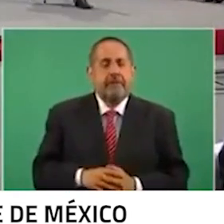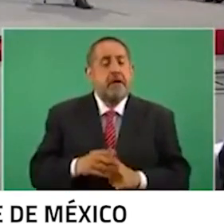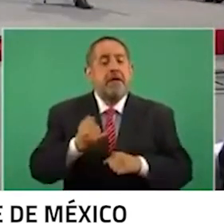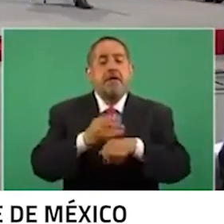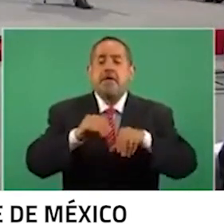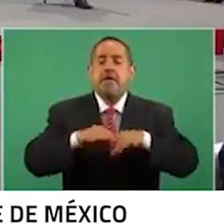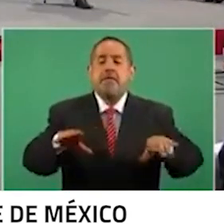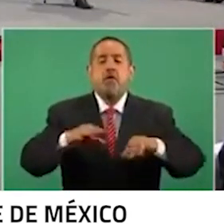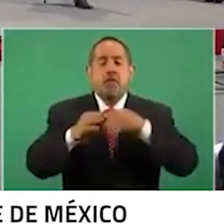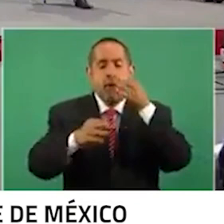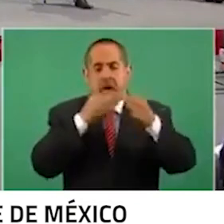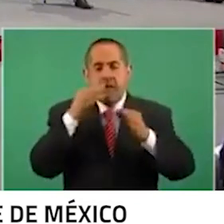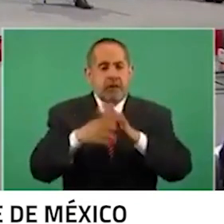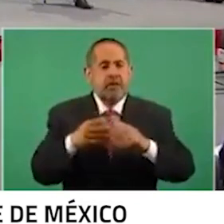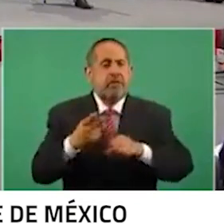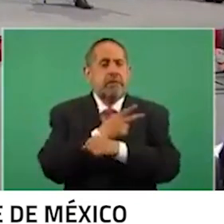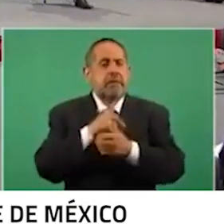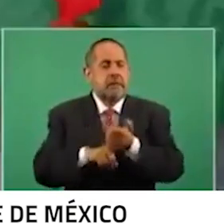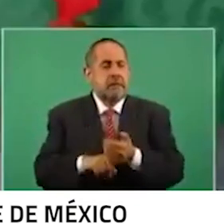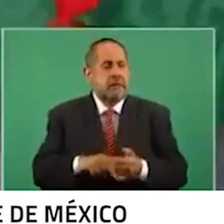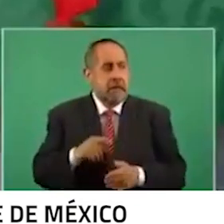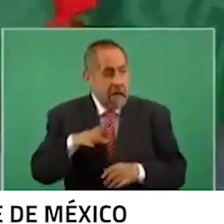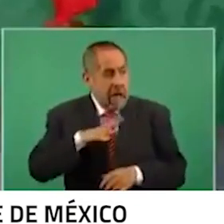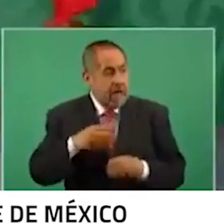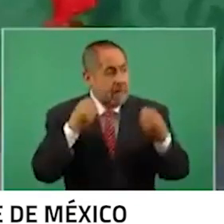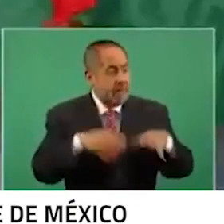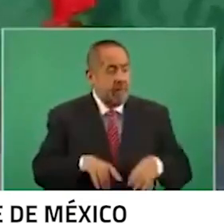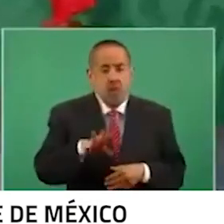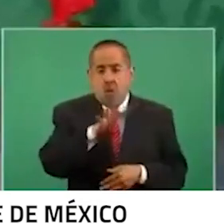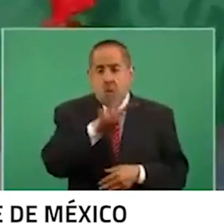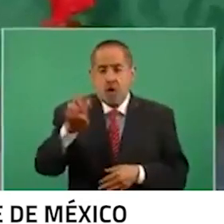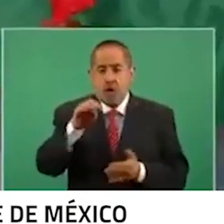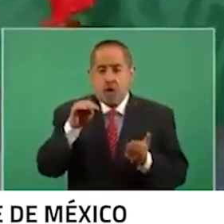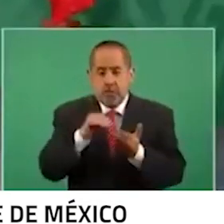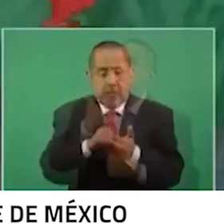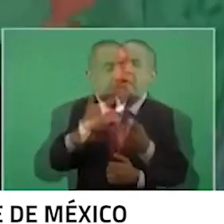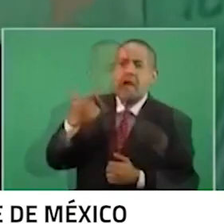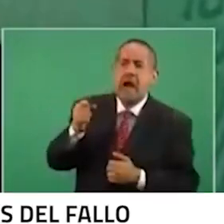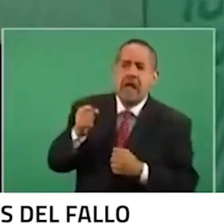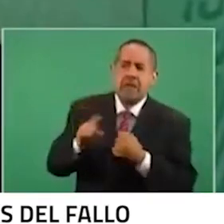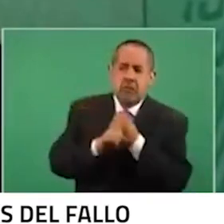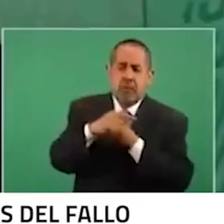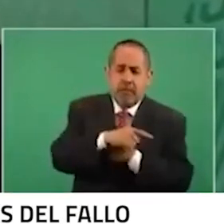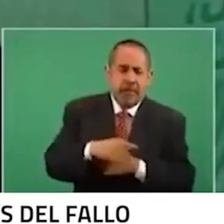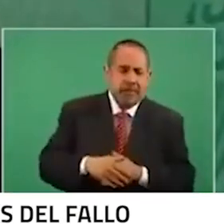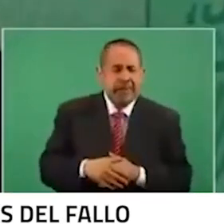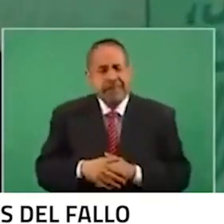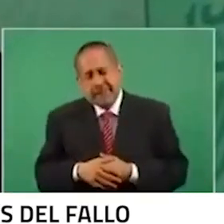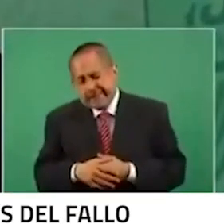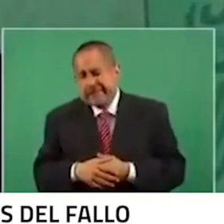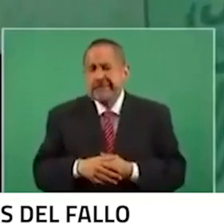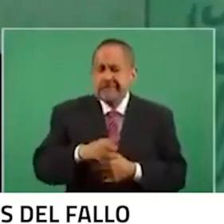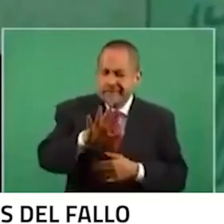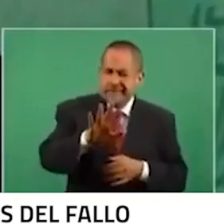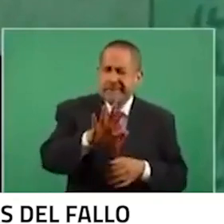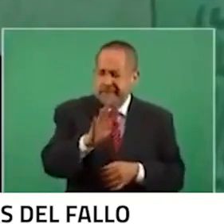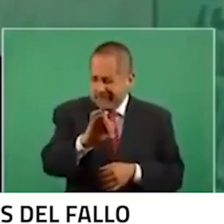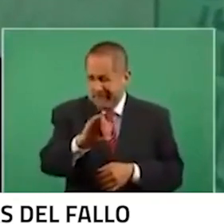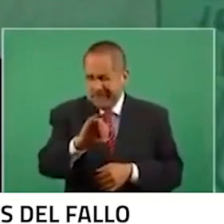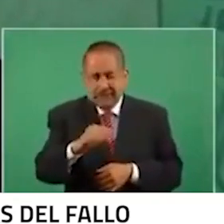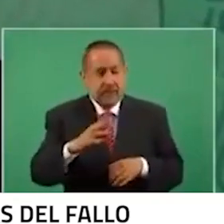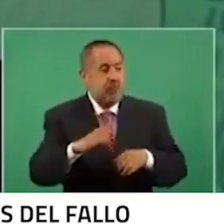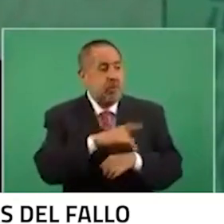informa que se está afectando a 400.000 usuarios hay una relación porque